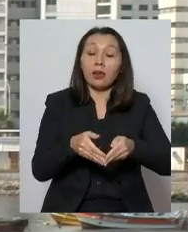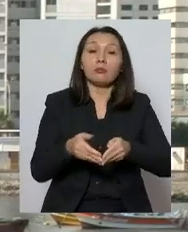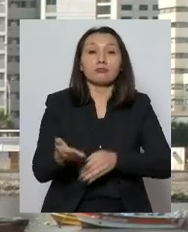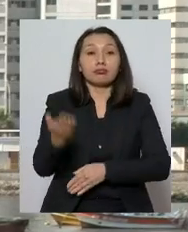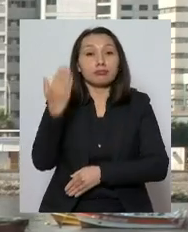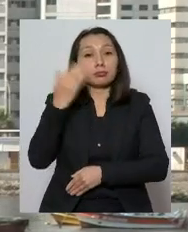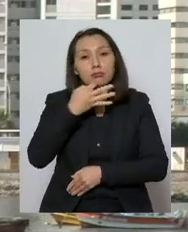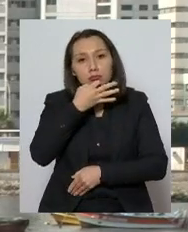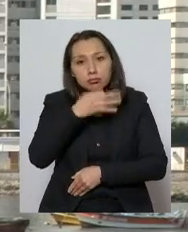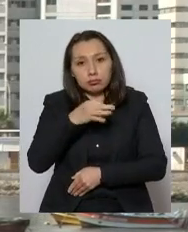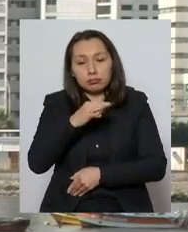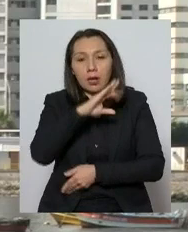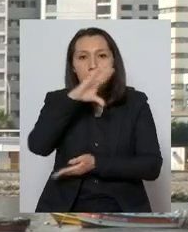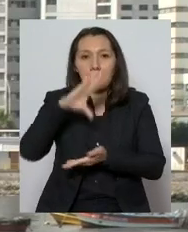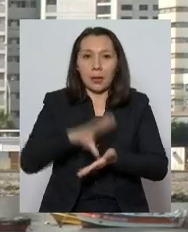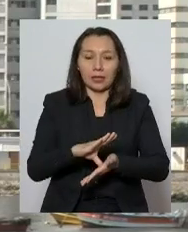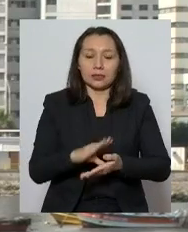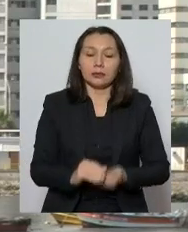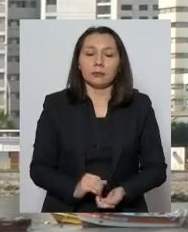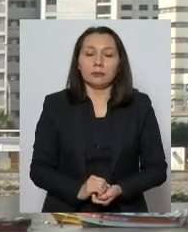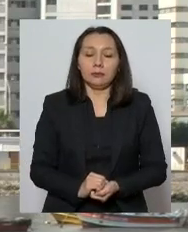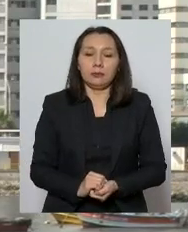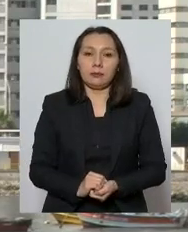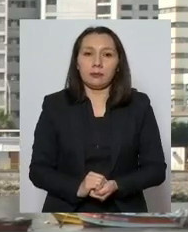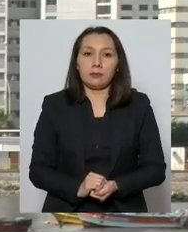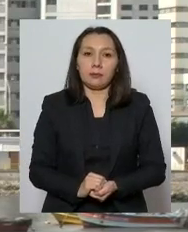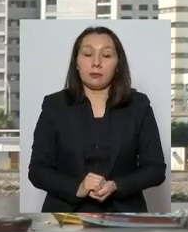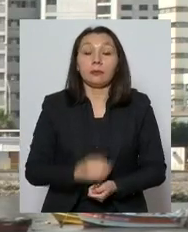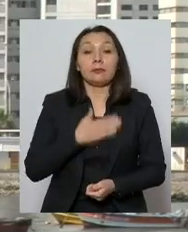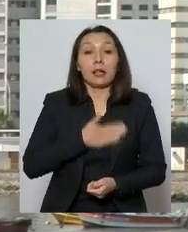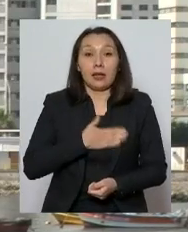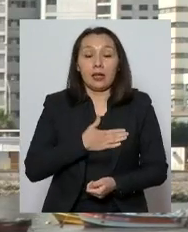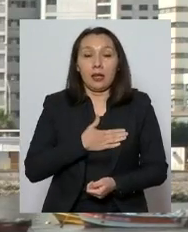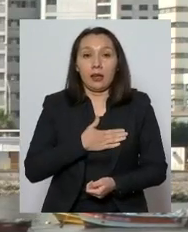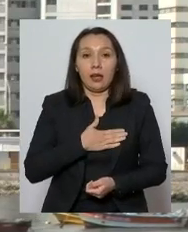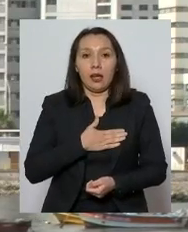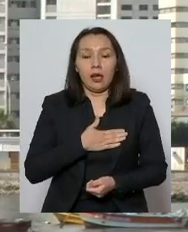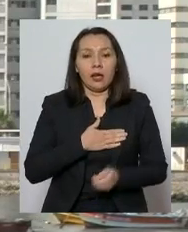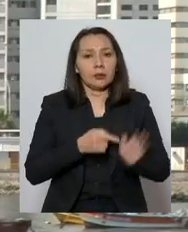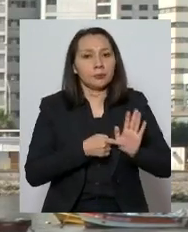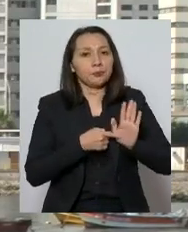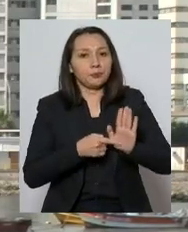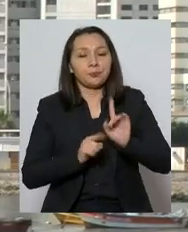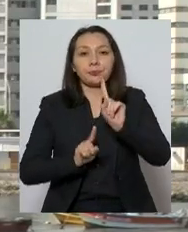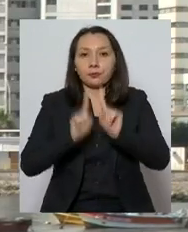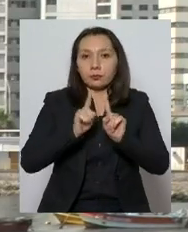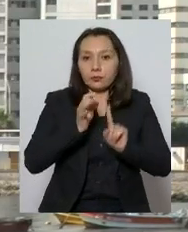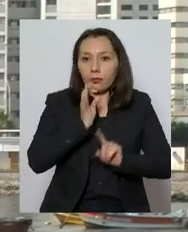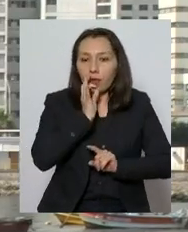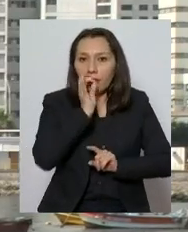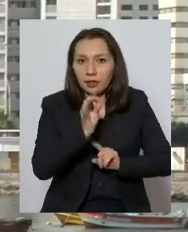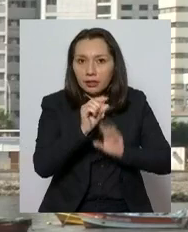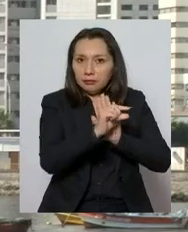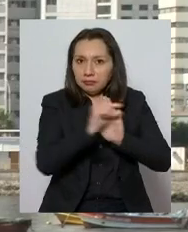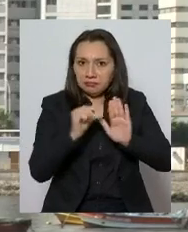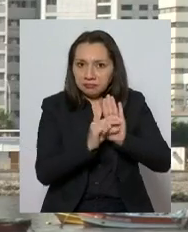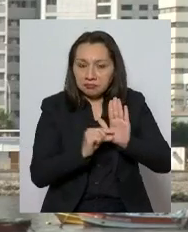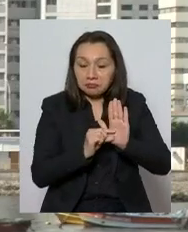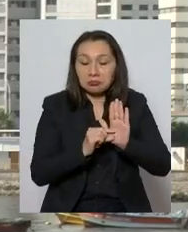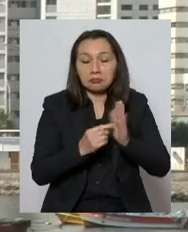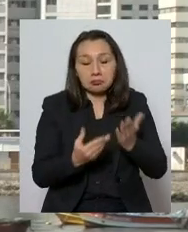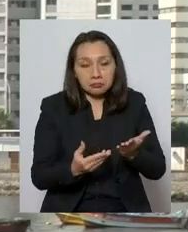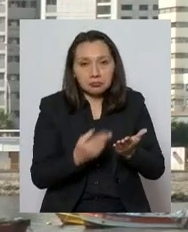atrás a la Nación. Y quiero resaltar algunas de sus palabras porque me